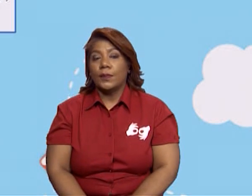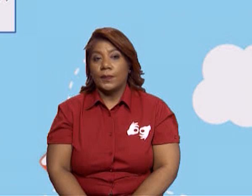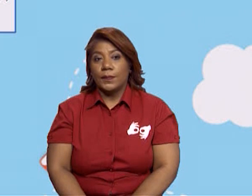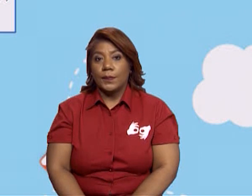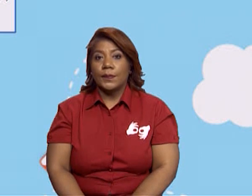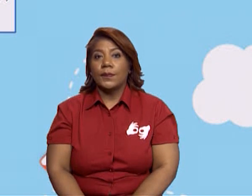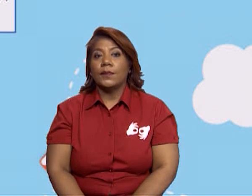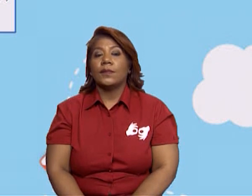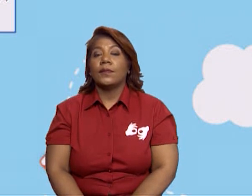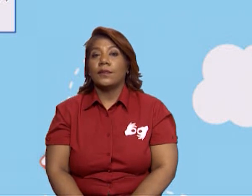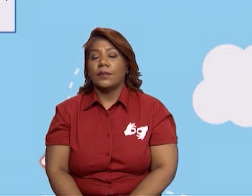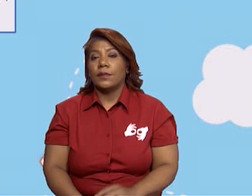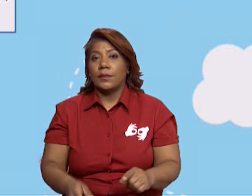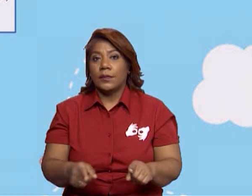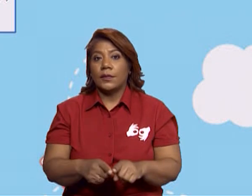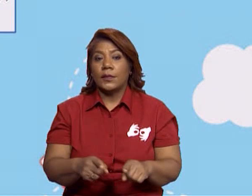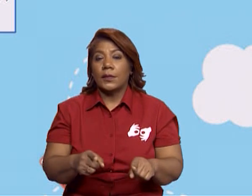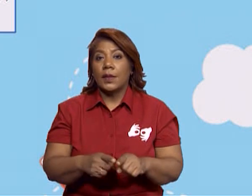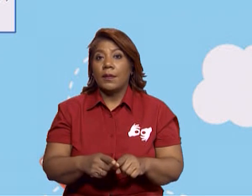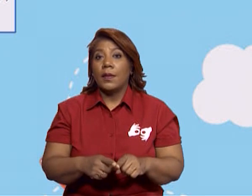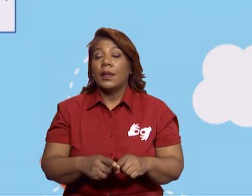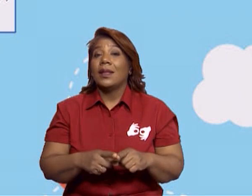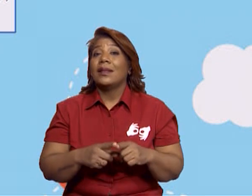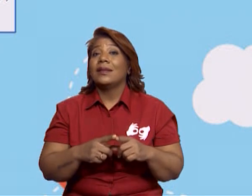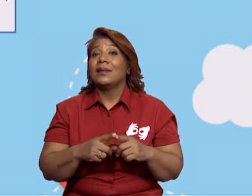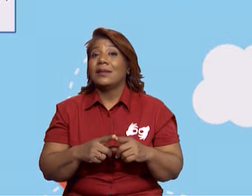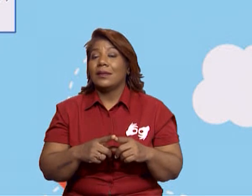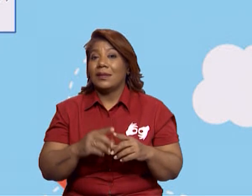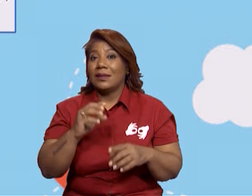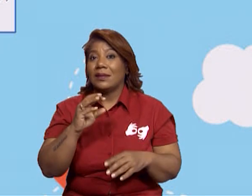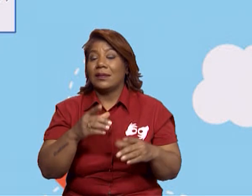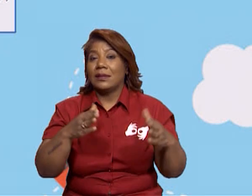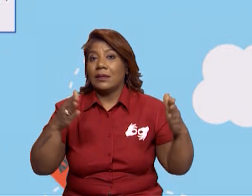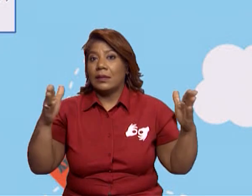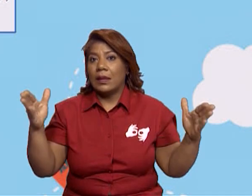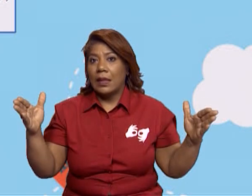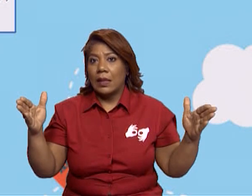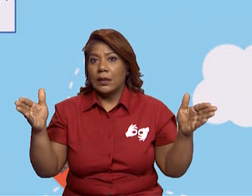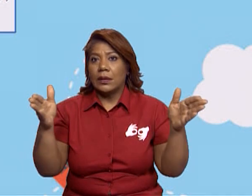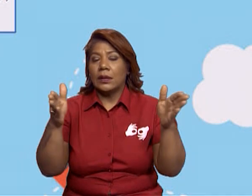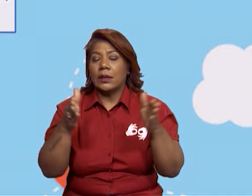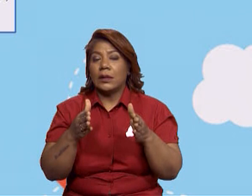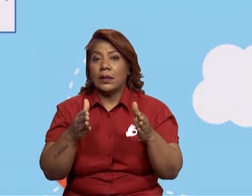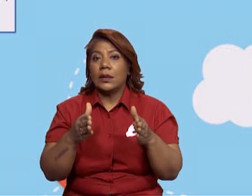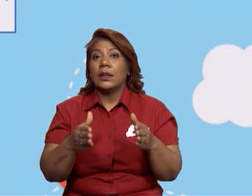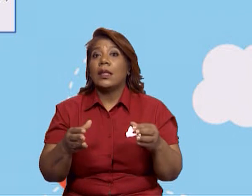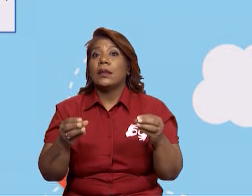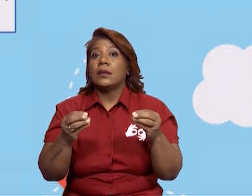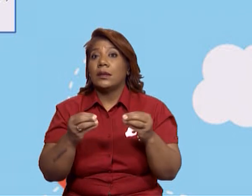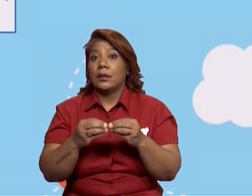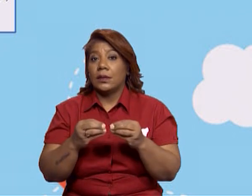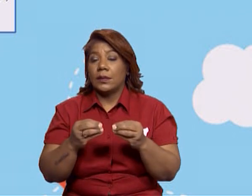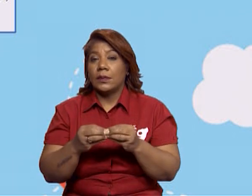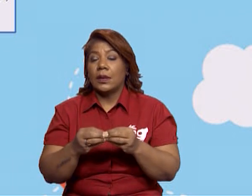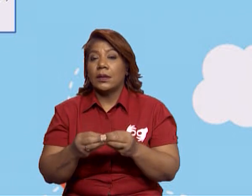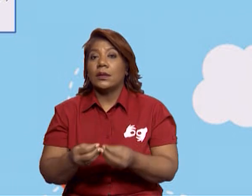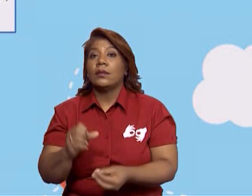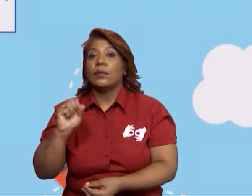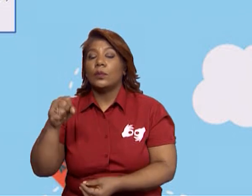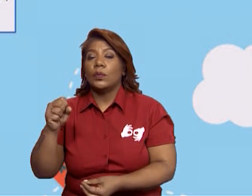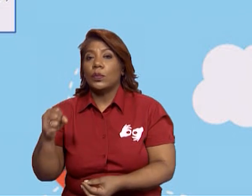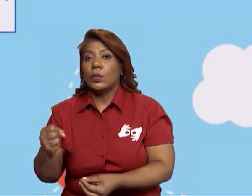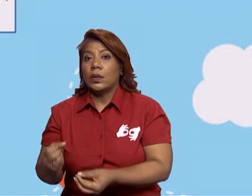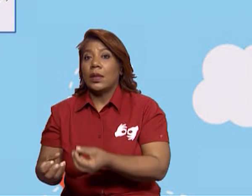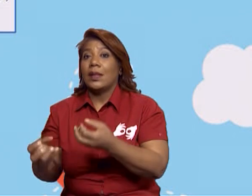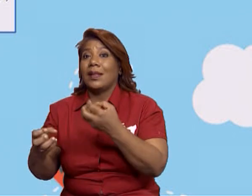También tenemos el tamaño de la superficie expuesta, que dice que cuanto mayor sea la superficie, mayor será la cantidad de agua, con la capacidad de adquirir